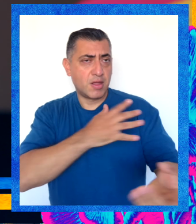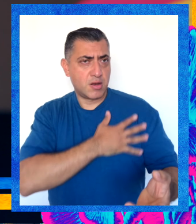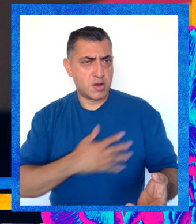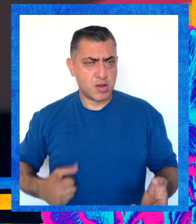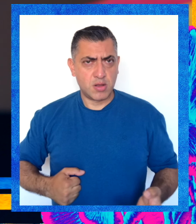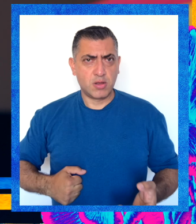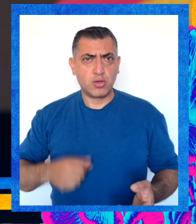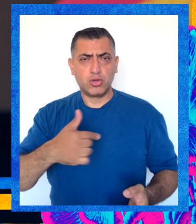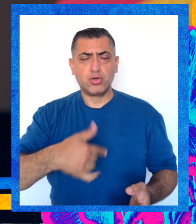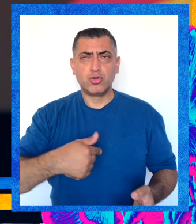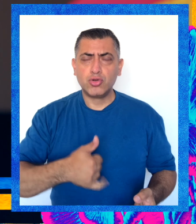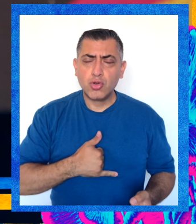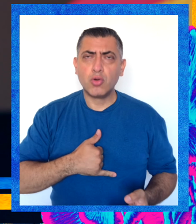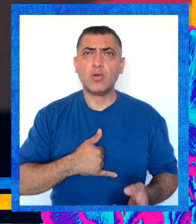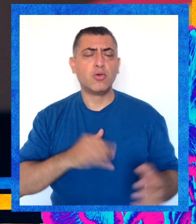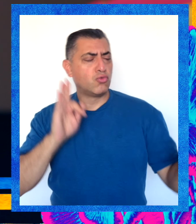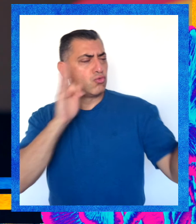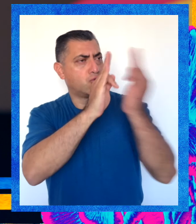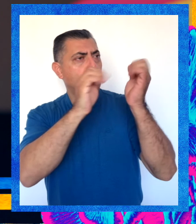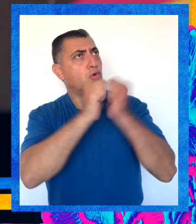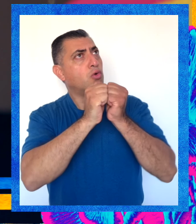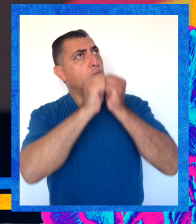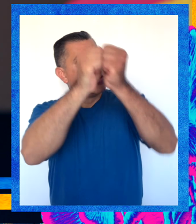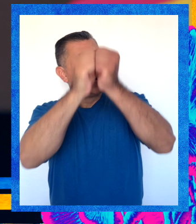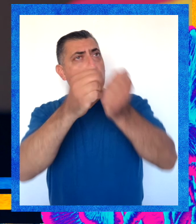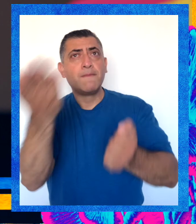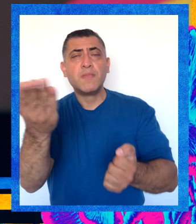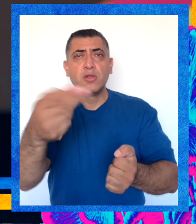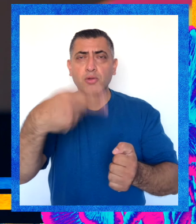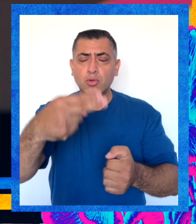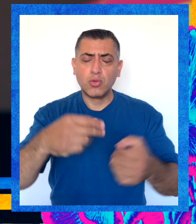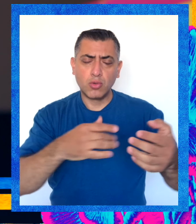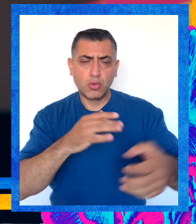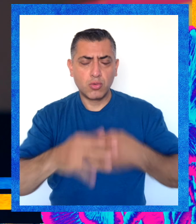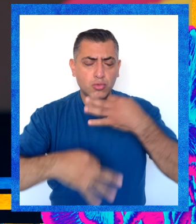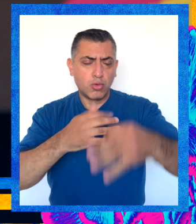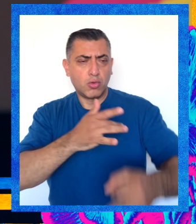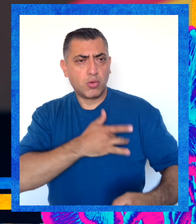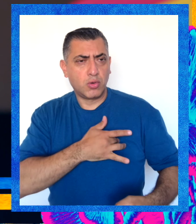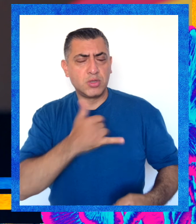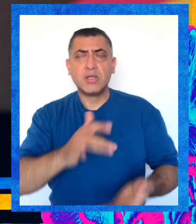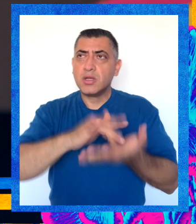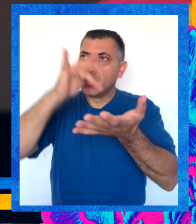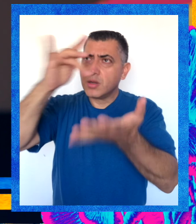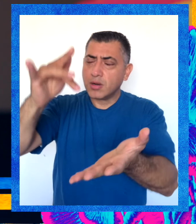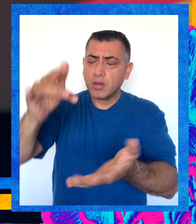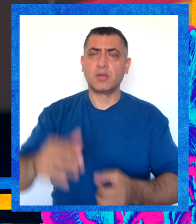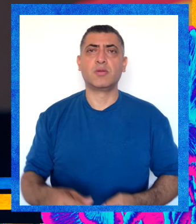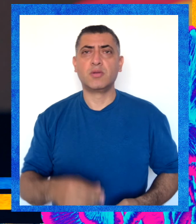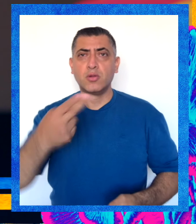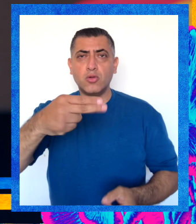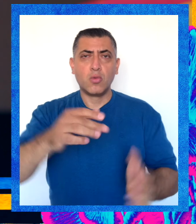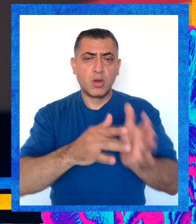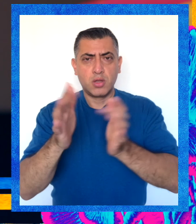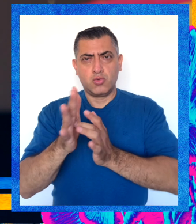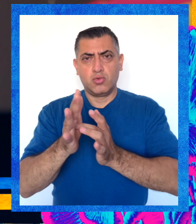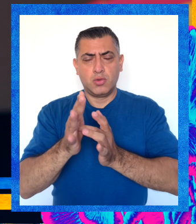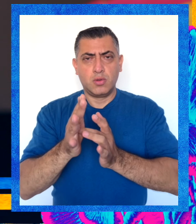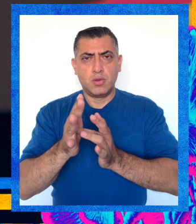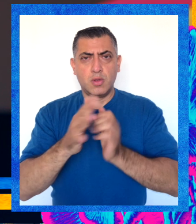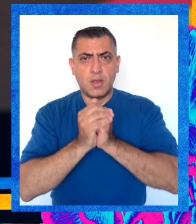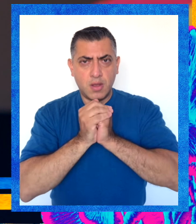hijo para que yo pueda tener comunión contigo te lo pido con todo mi corazón y lo agradezco a la vez en el nombre de